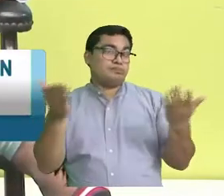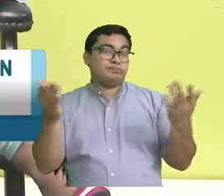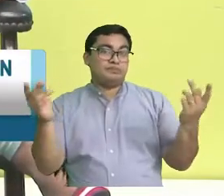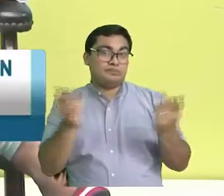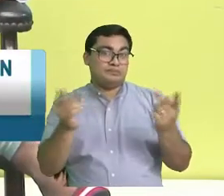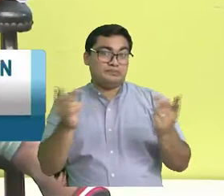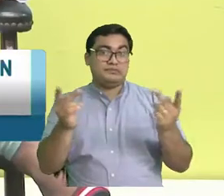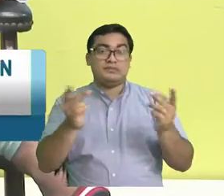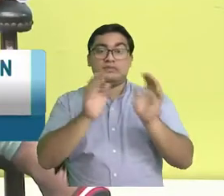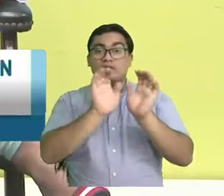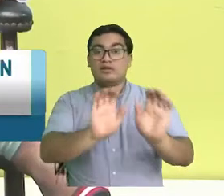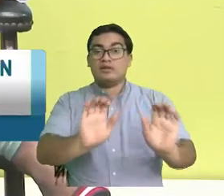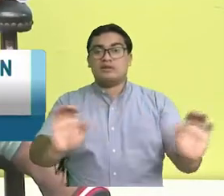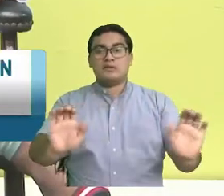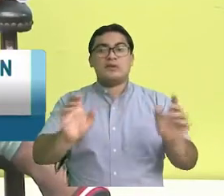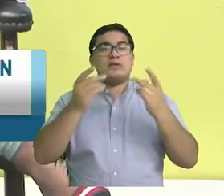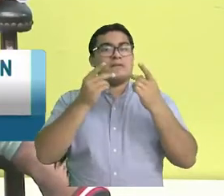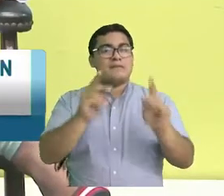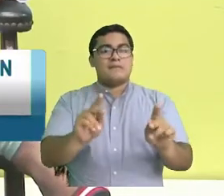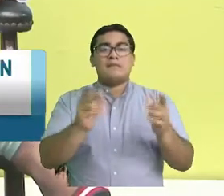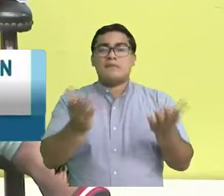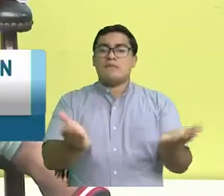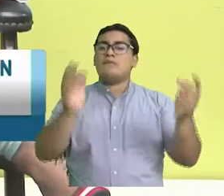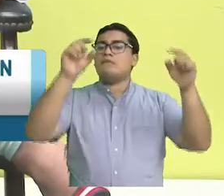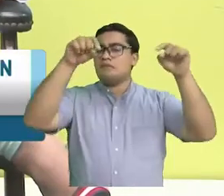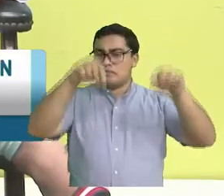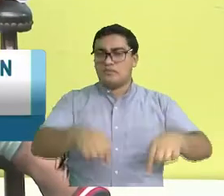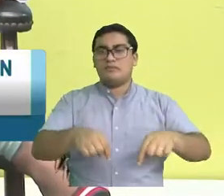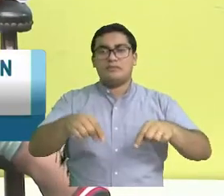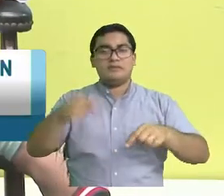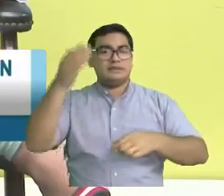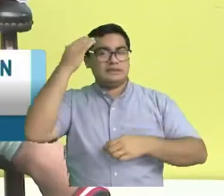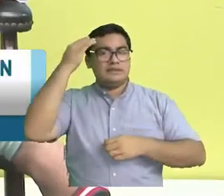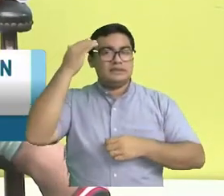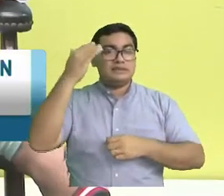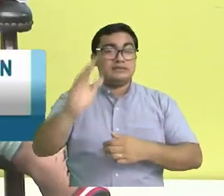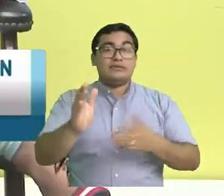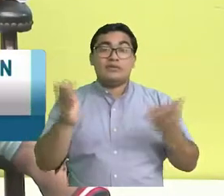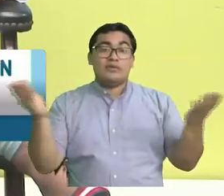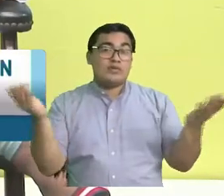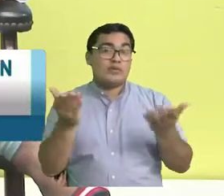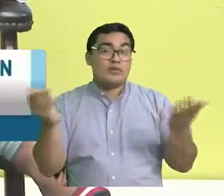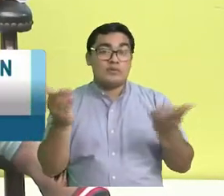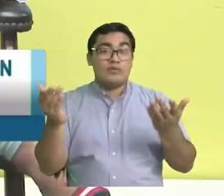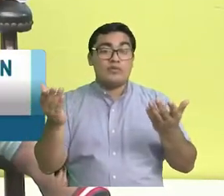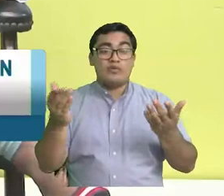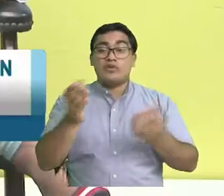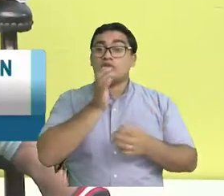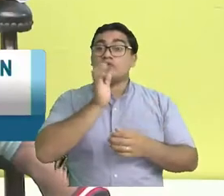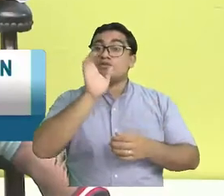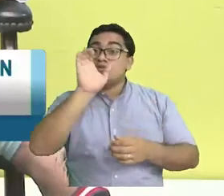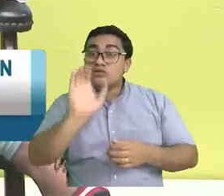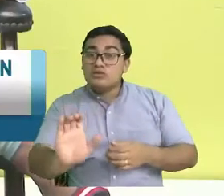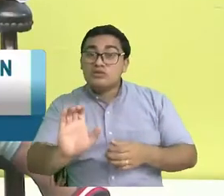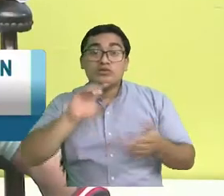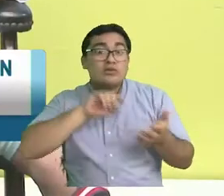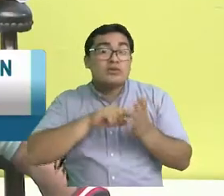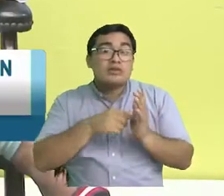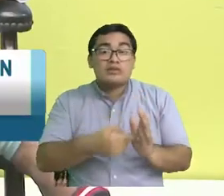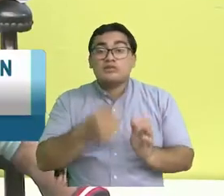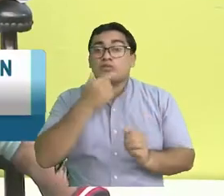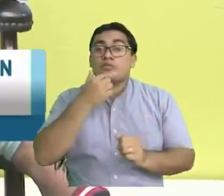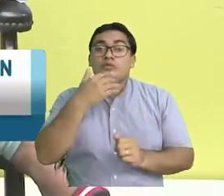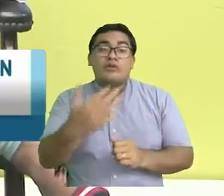caso. Pero ahora ya sabemos que es algo que tiene una carga genética muy alta, o sea que probablemente sea una enfermedad que tenga un